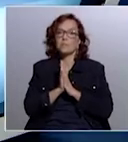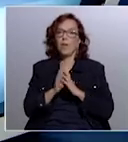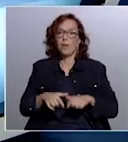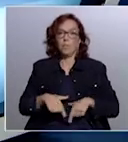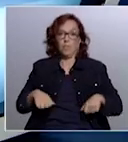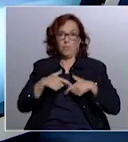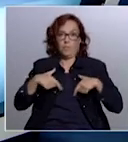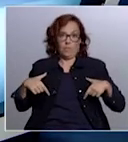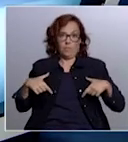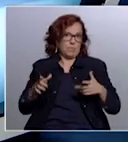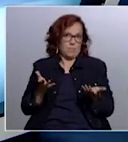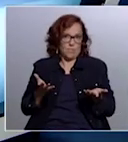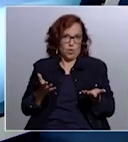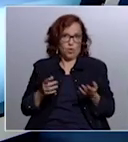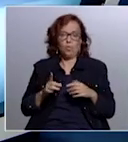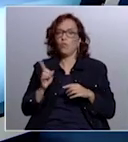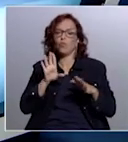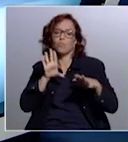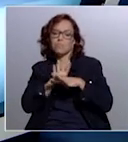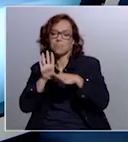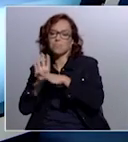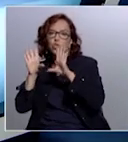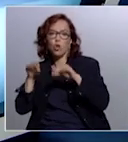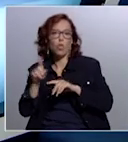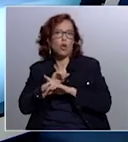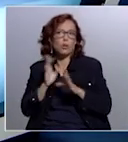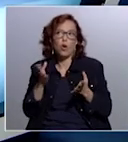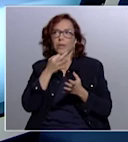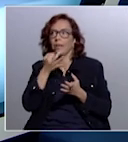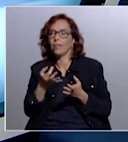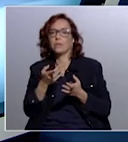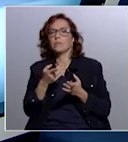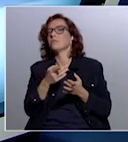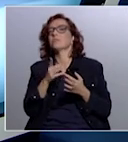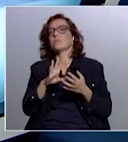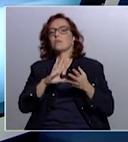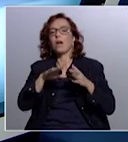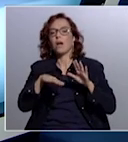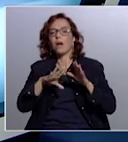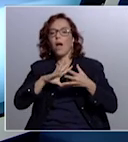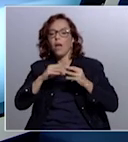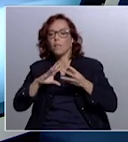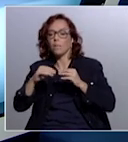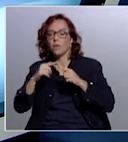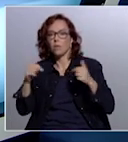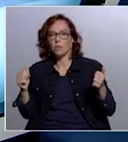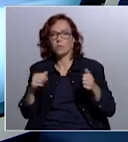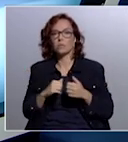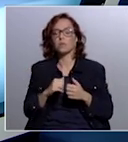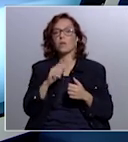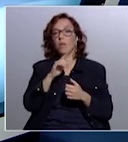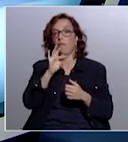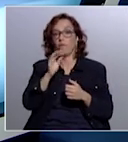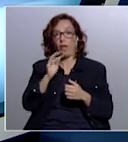todos y hay que ver desde el lugar por eso tenemos el consejo artístico y por eso la producción de falta del lado que es especial para el teatro